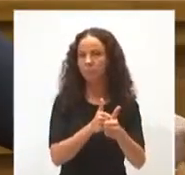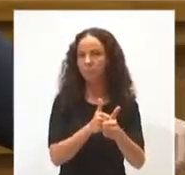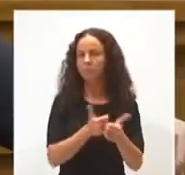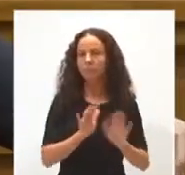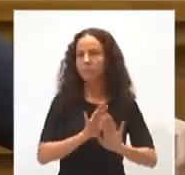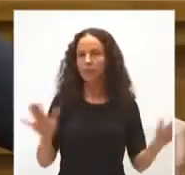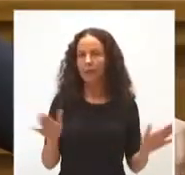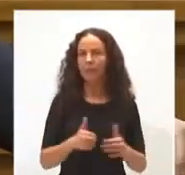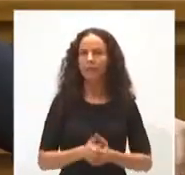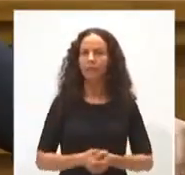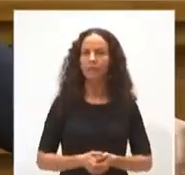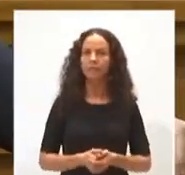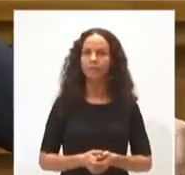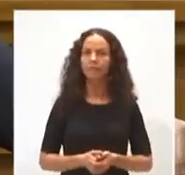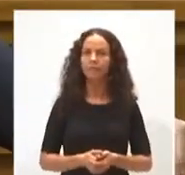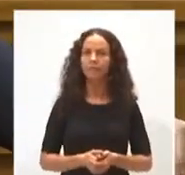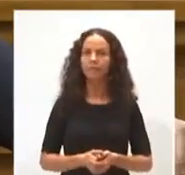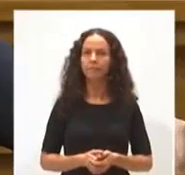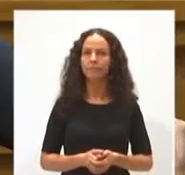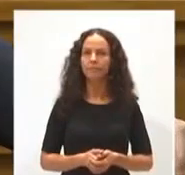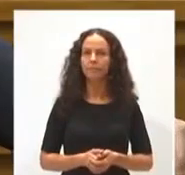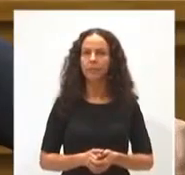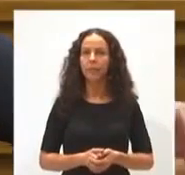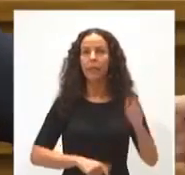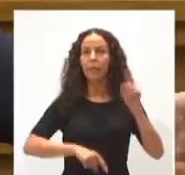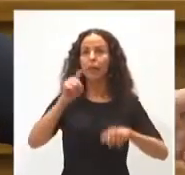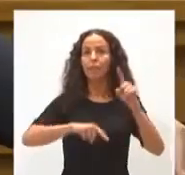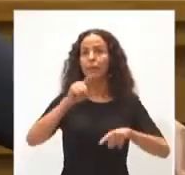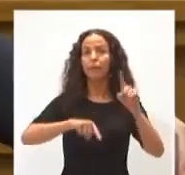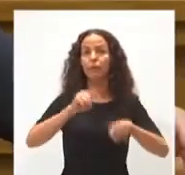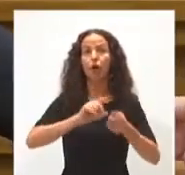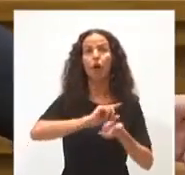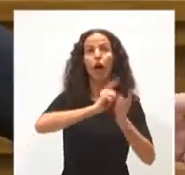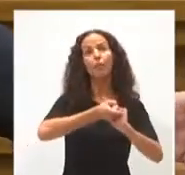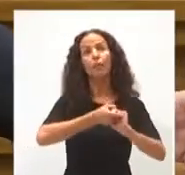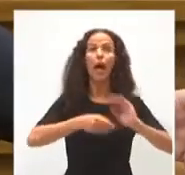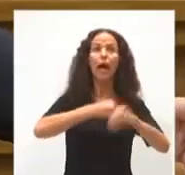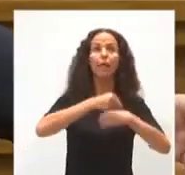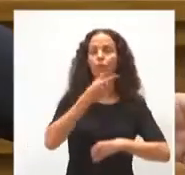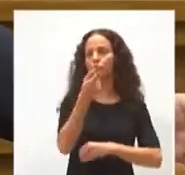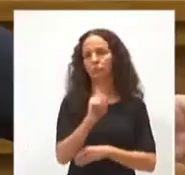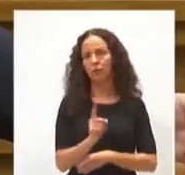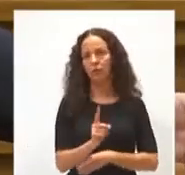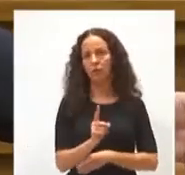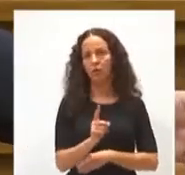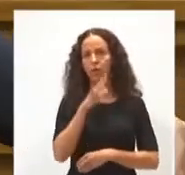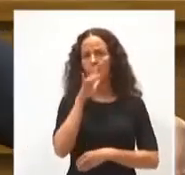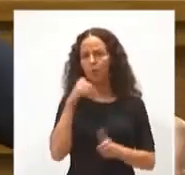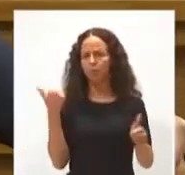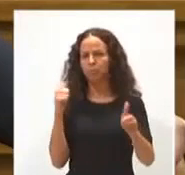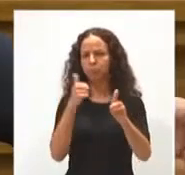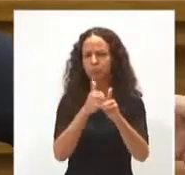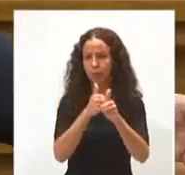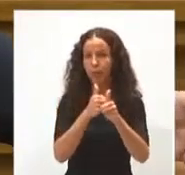cambia de época y de moda según cambien los consulting y como consulting tenemos mucho 50 eating tenemos muchas más